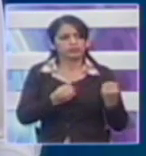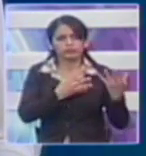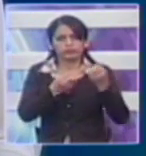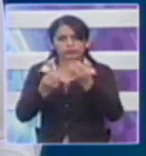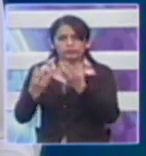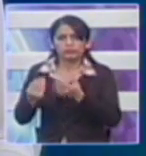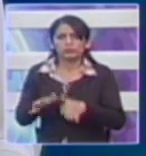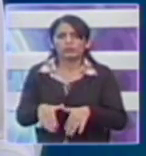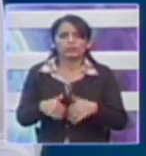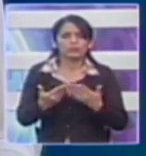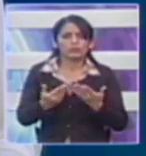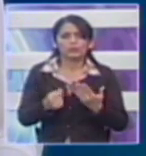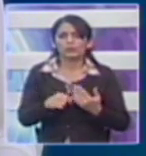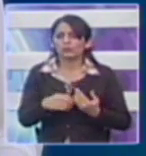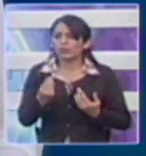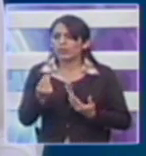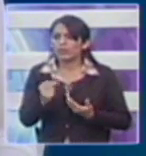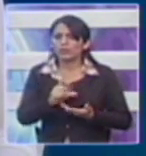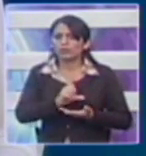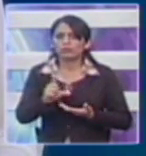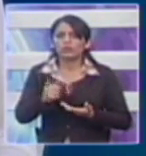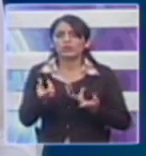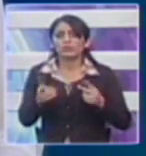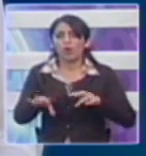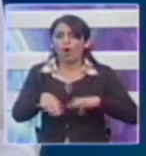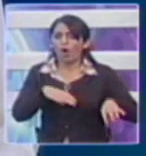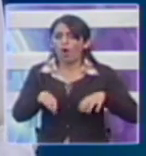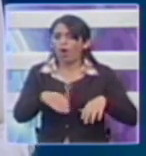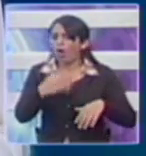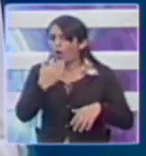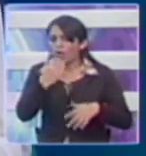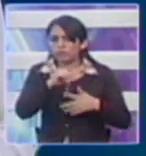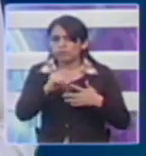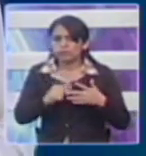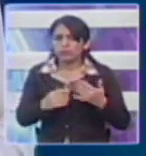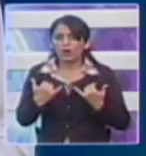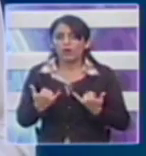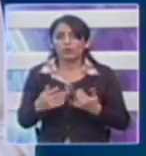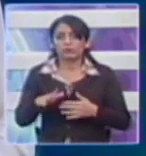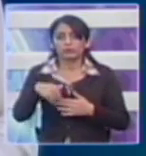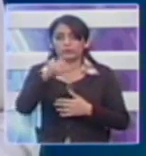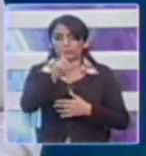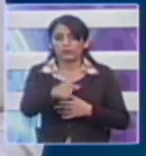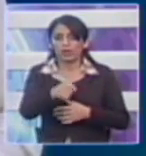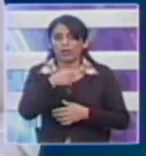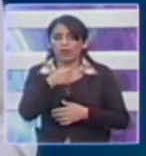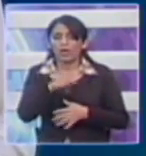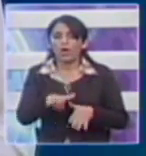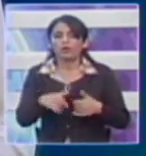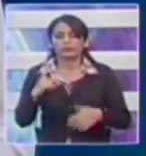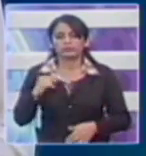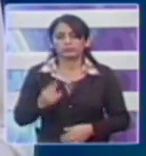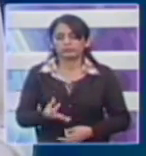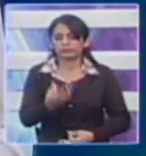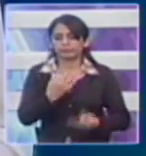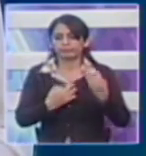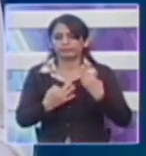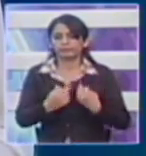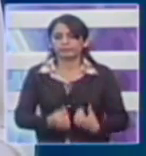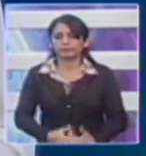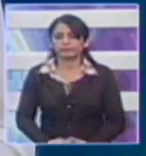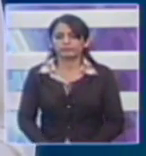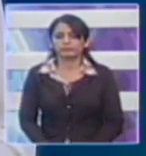y las actividades ejecutadas. Santiago Villasañay está en el organismo legislativo y nos tiene un reporte. Adelante, Santiago.